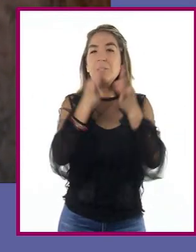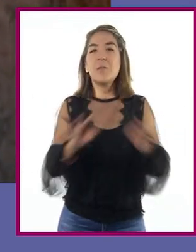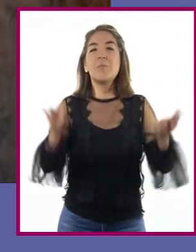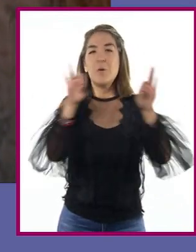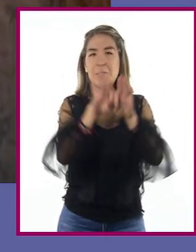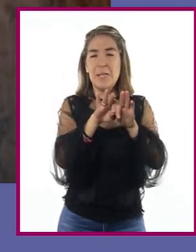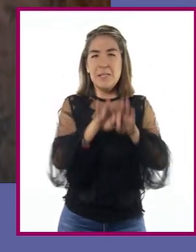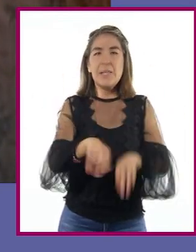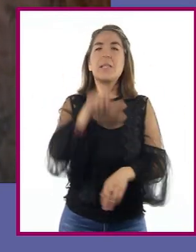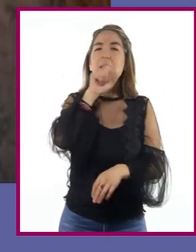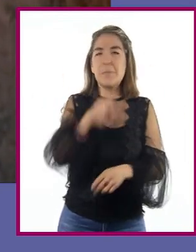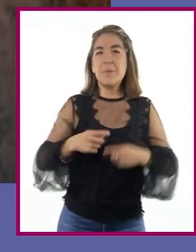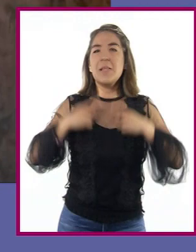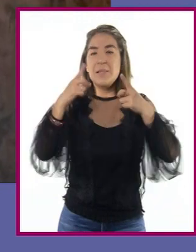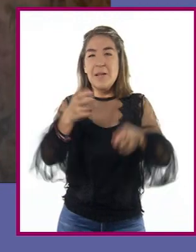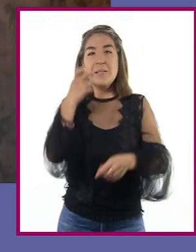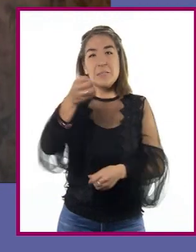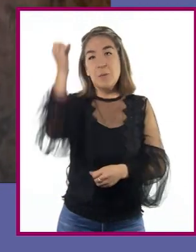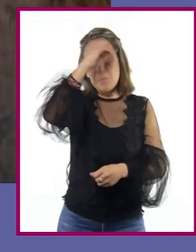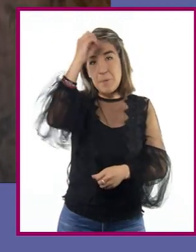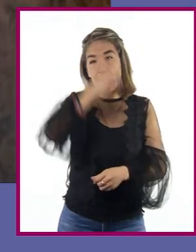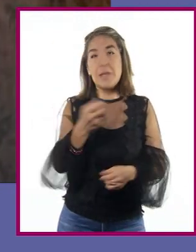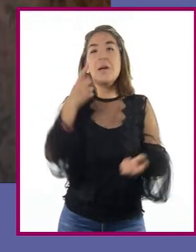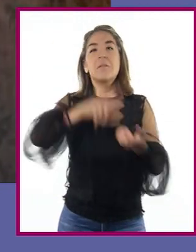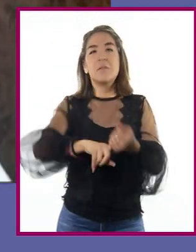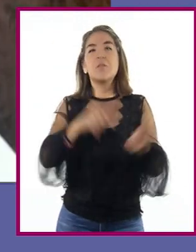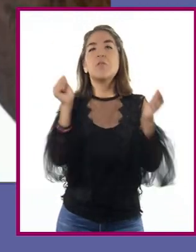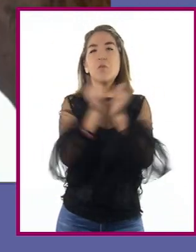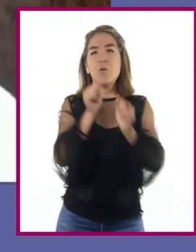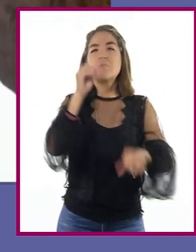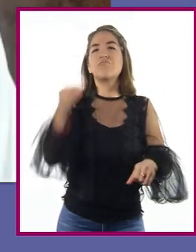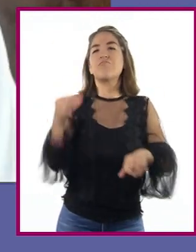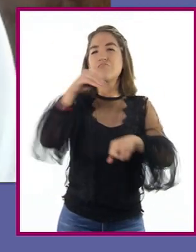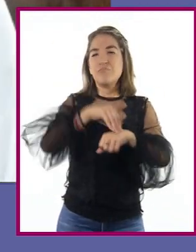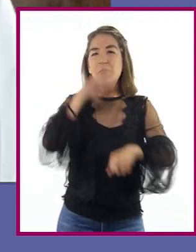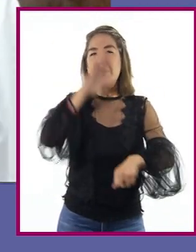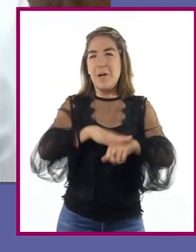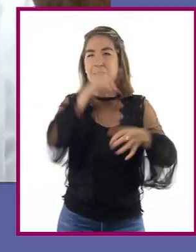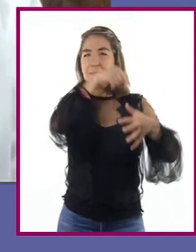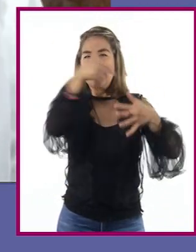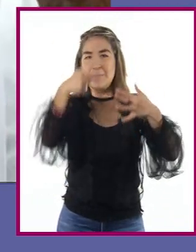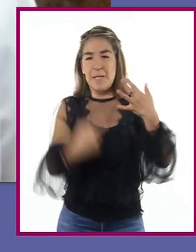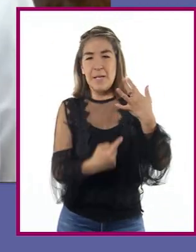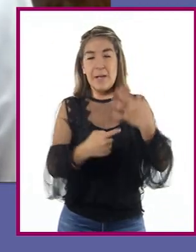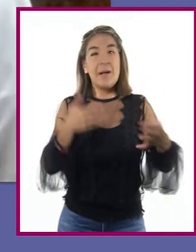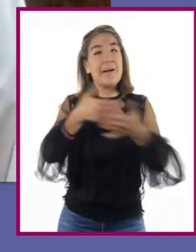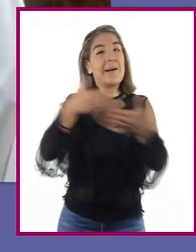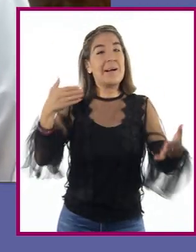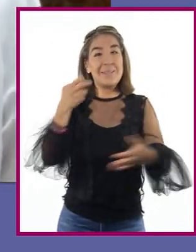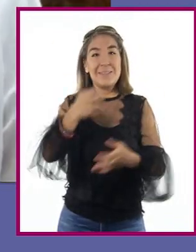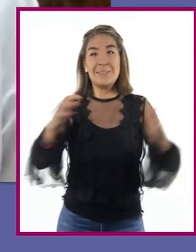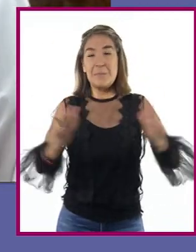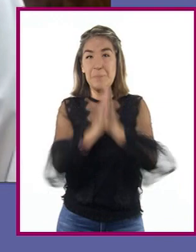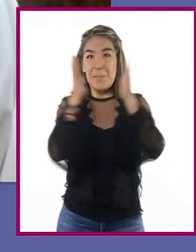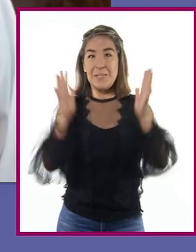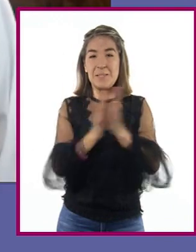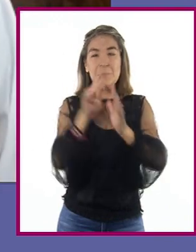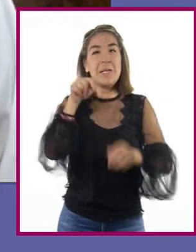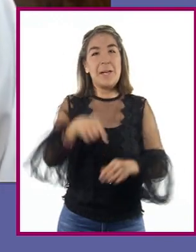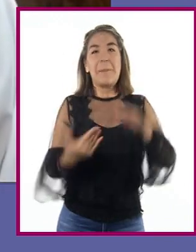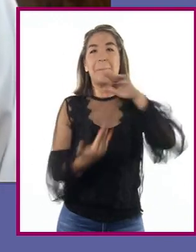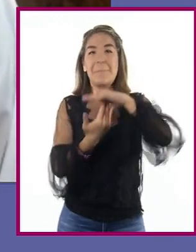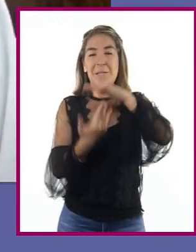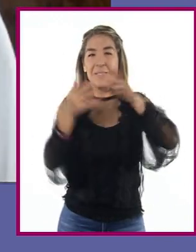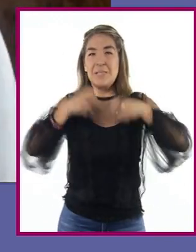relevante y daremos nuestras opiniones fundamentadas con argumentos. Antes de nuestra participación en la